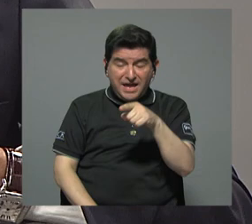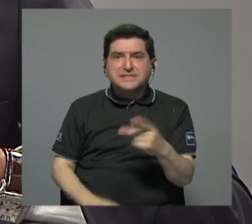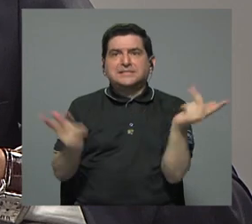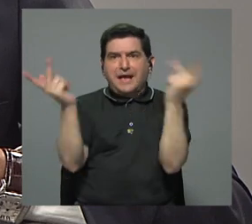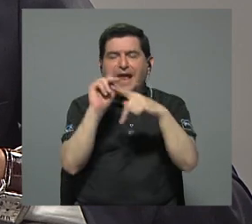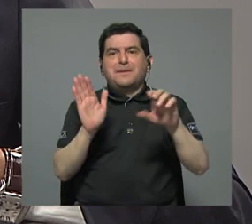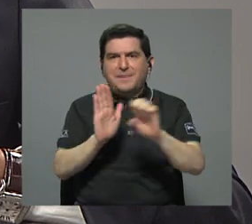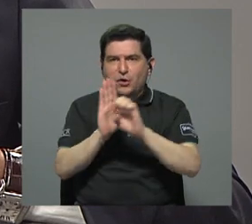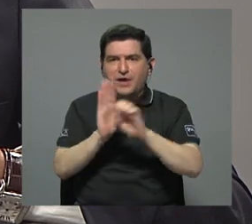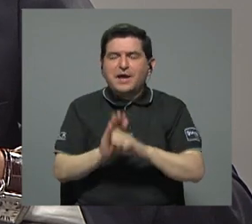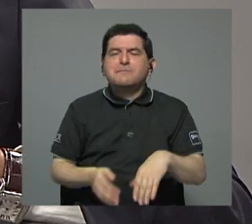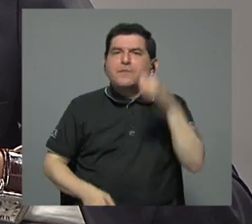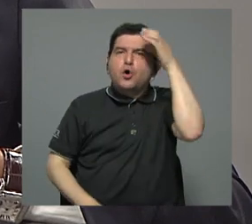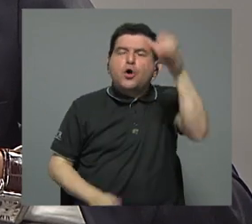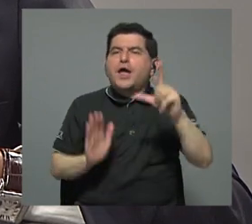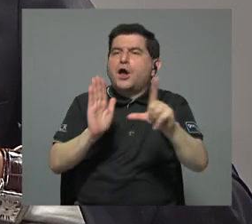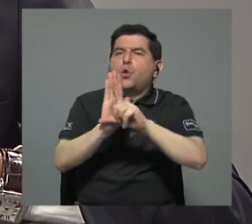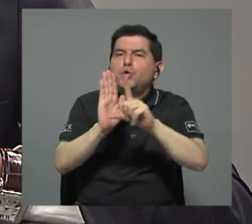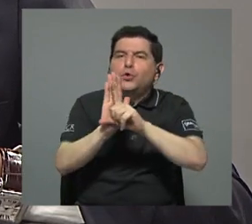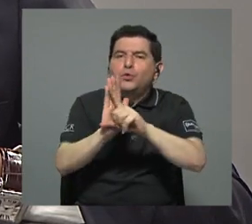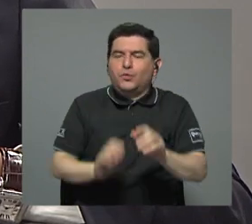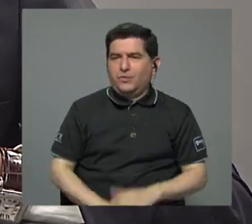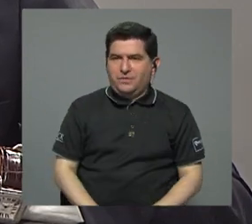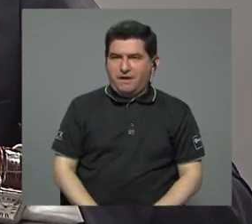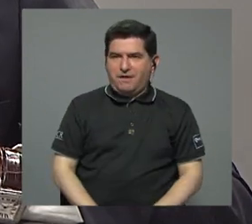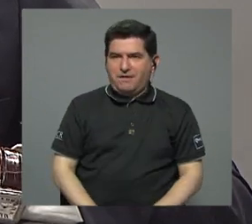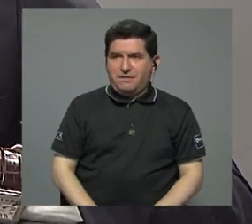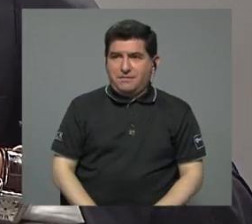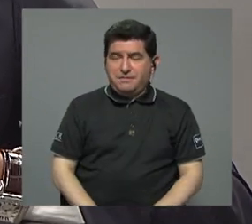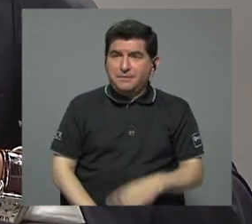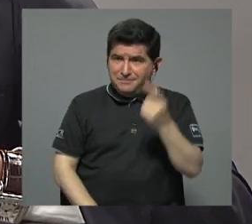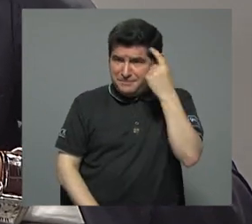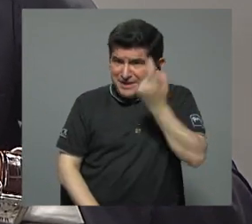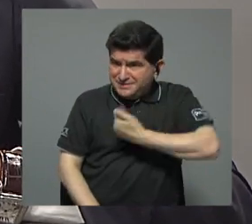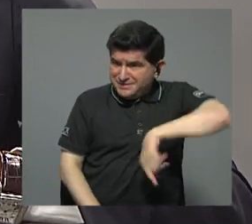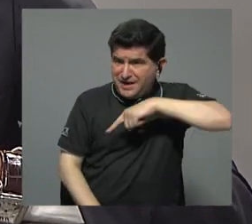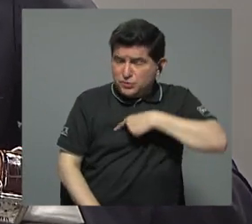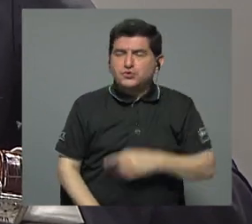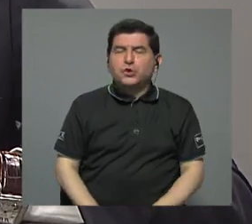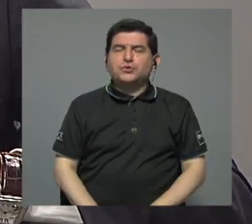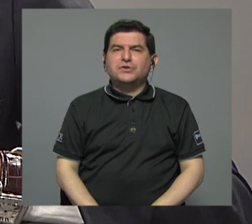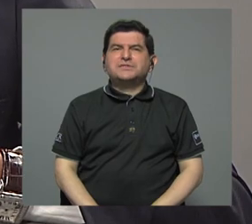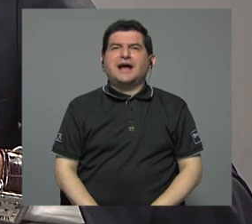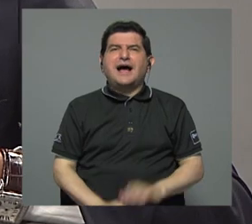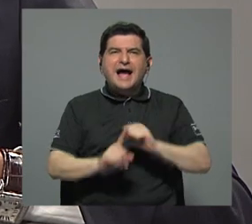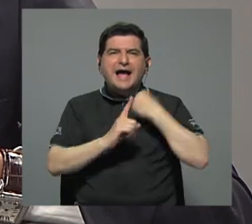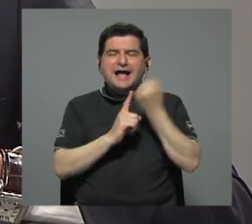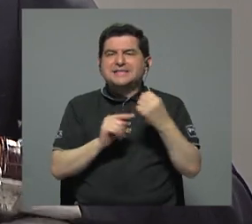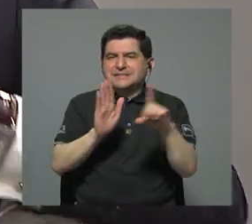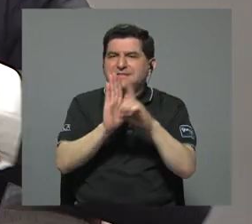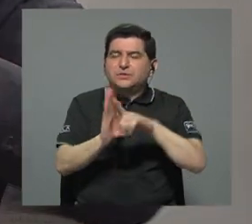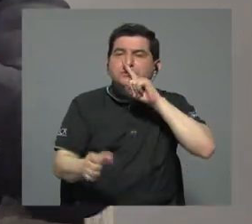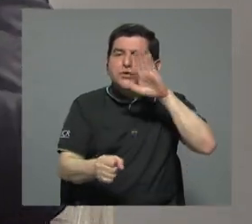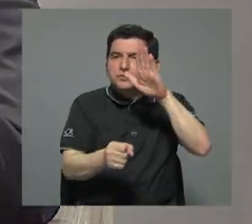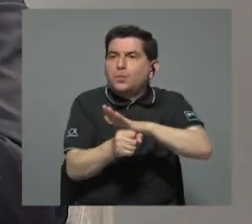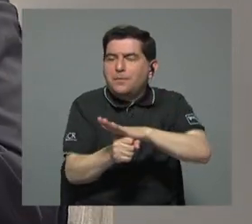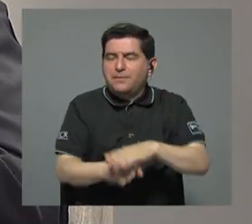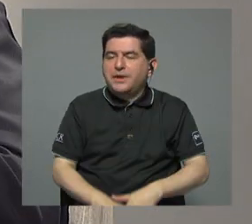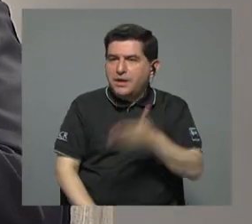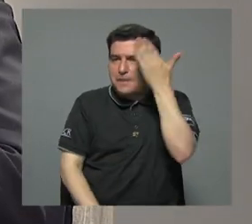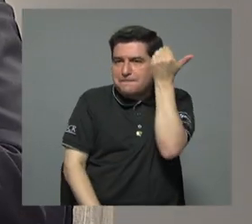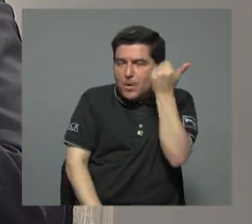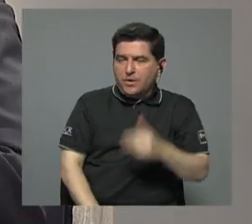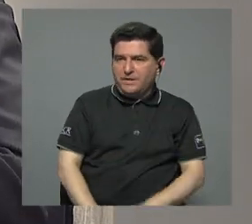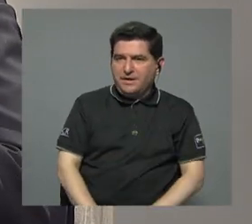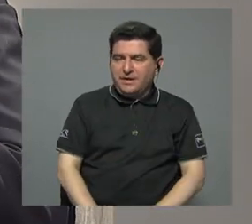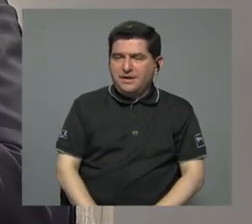una cultura legalidad una cultura donde donde digamos pensamos que rige el estado derecho porque a digo esto porque si los